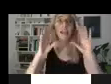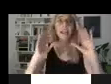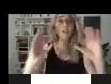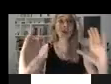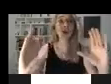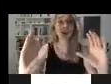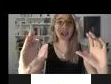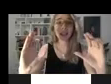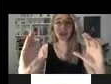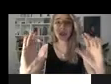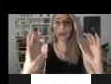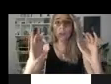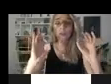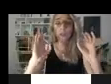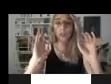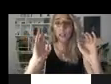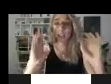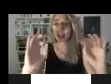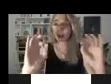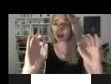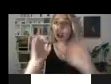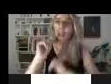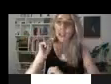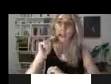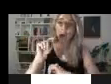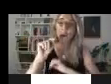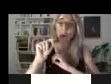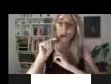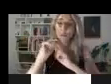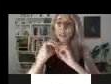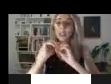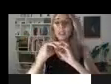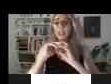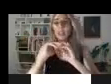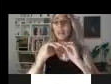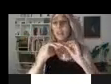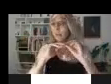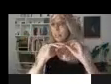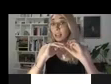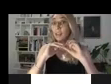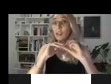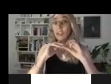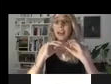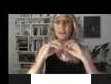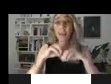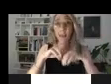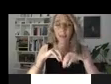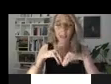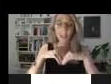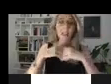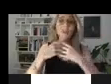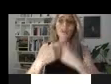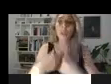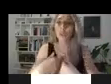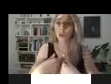positiva. Les estoy compartiendo estos datos que, como pueden ver en la filmina, son de